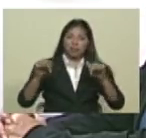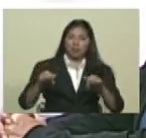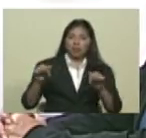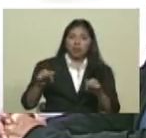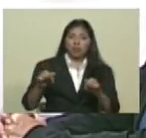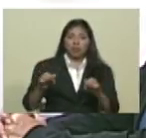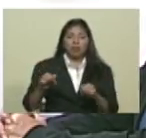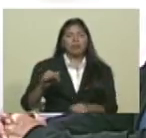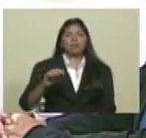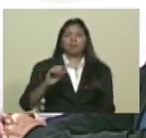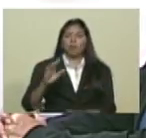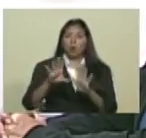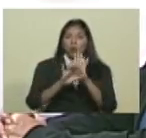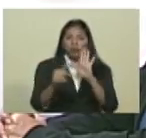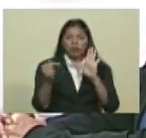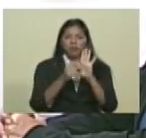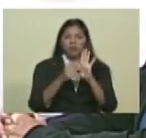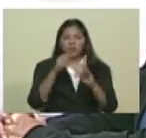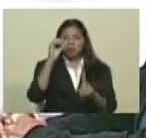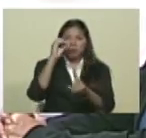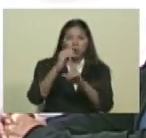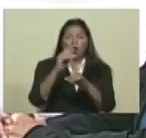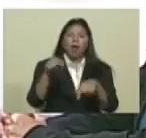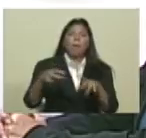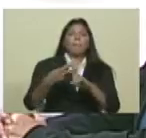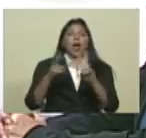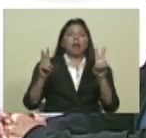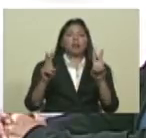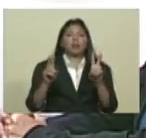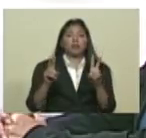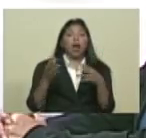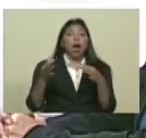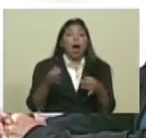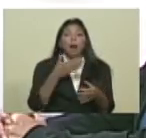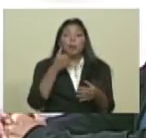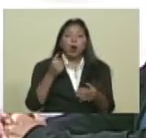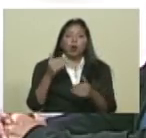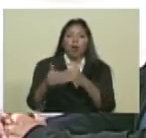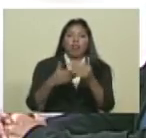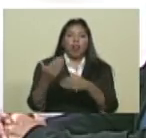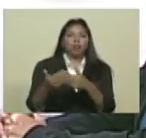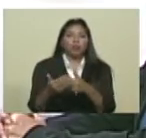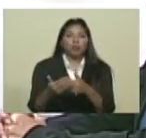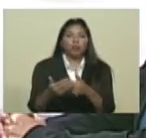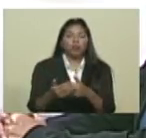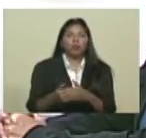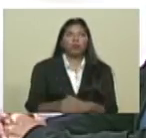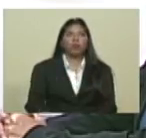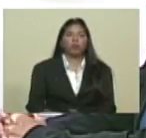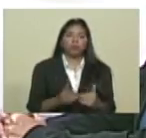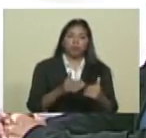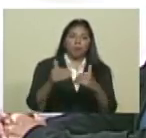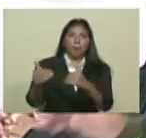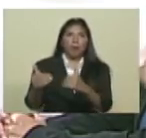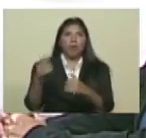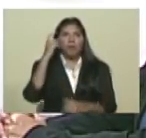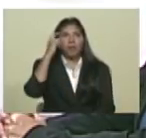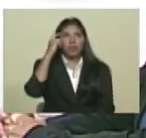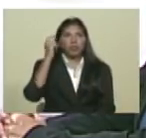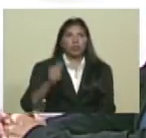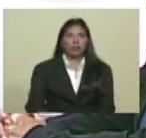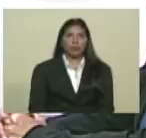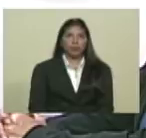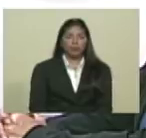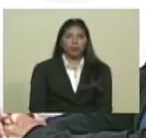llegó la paz, para consolidar la paz adelantó las elecciones. Estas elecciones estaban estimadas,